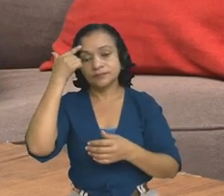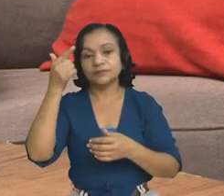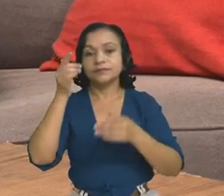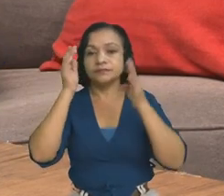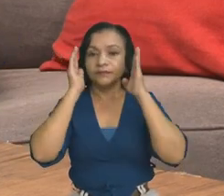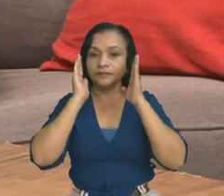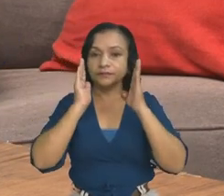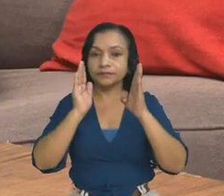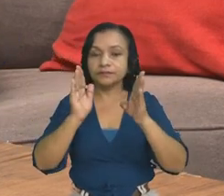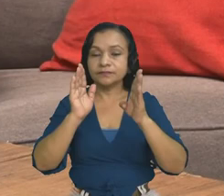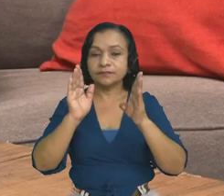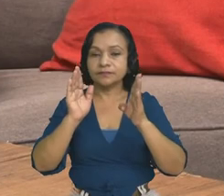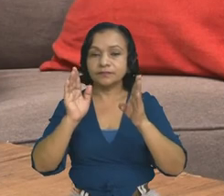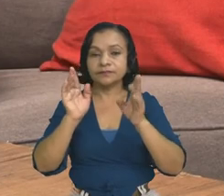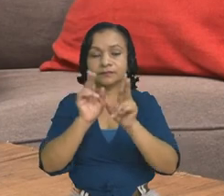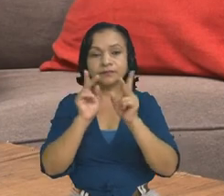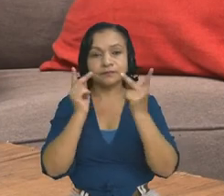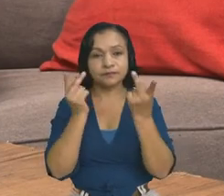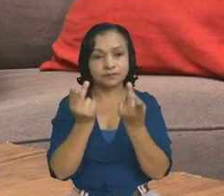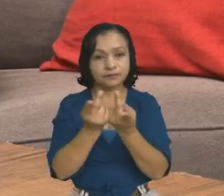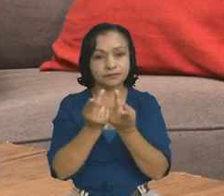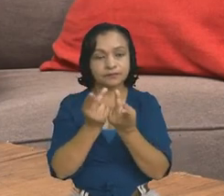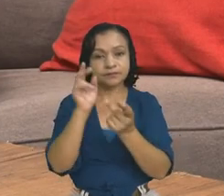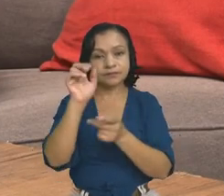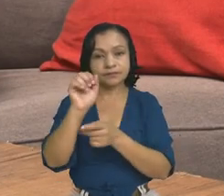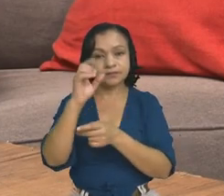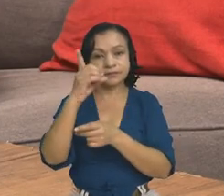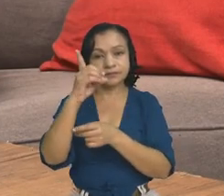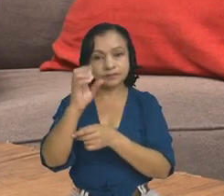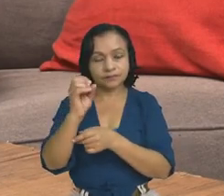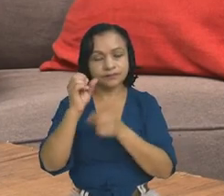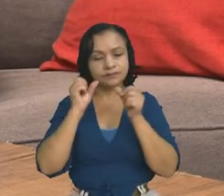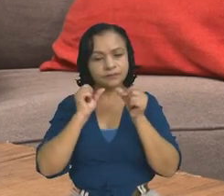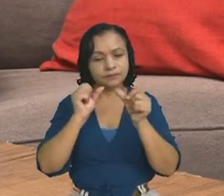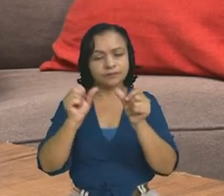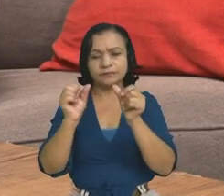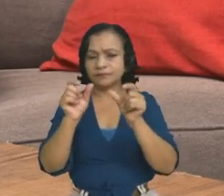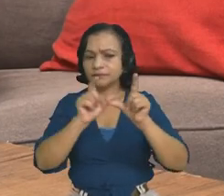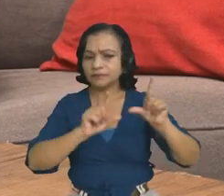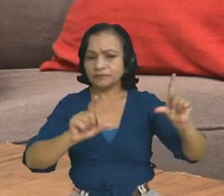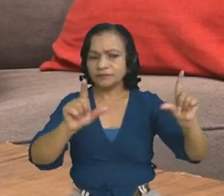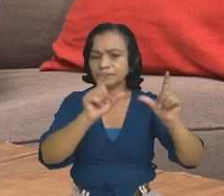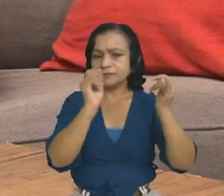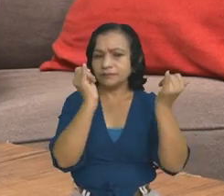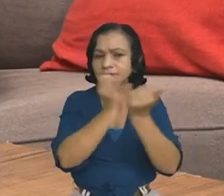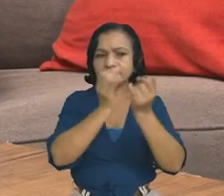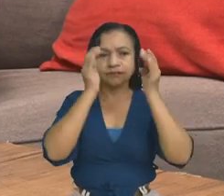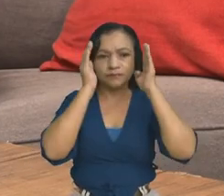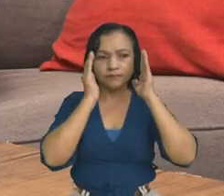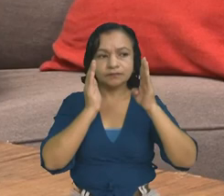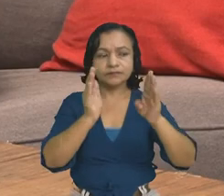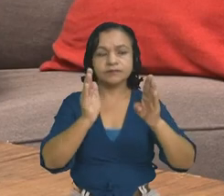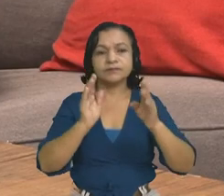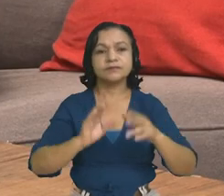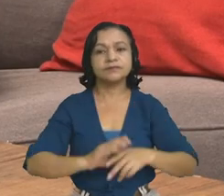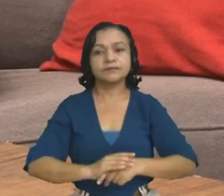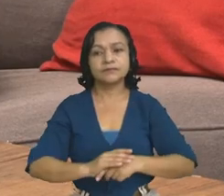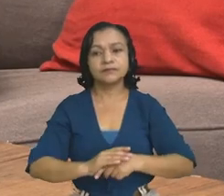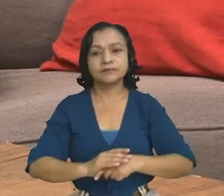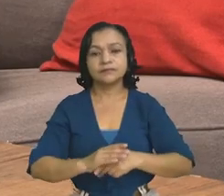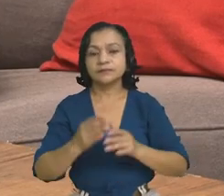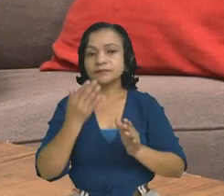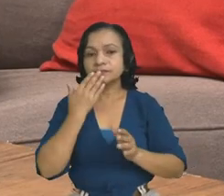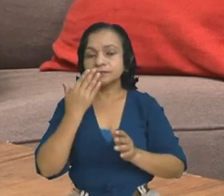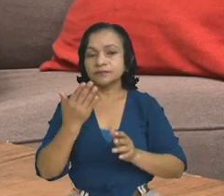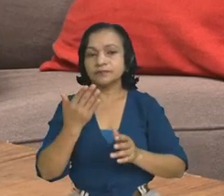atención integral de nuestra población. Así es que el Aldo Chavarría sigue en su mismo espacio, garantizando las atenciones que hasta ahora ha brindado con esa calidez,